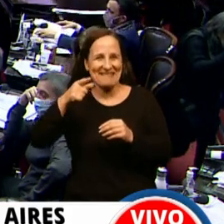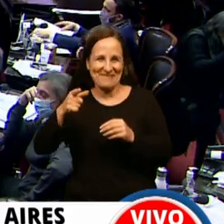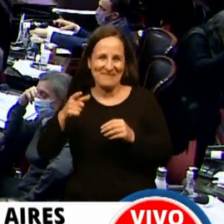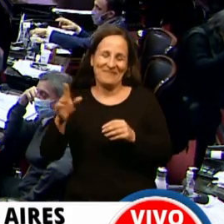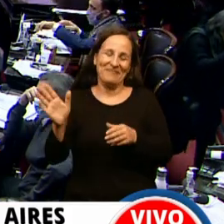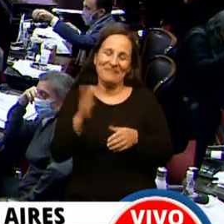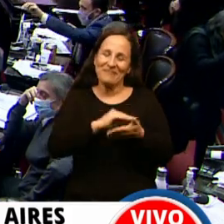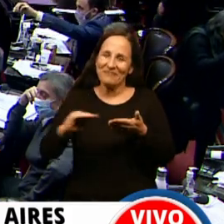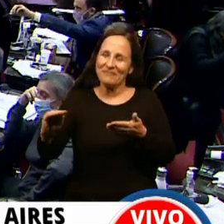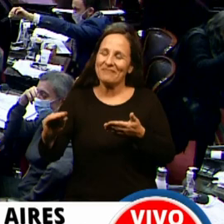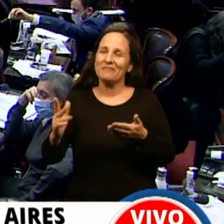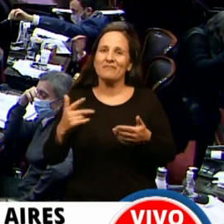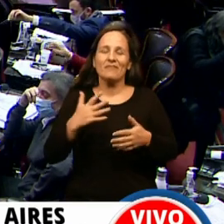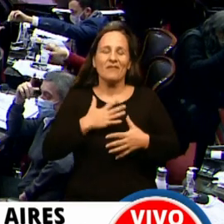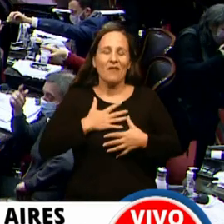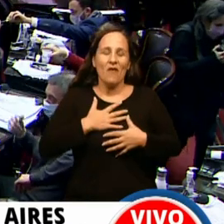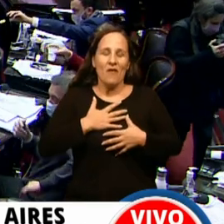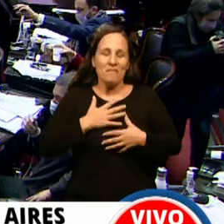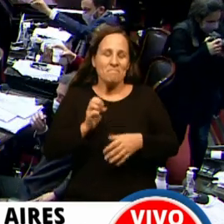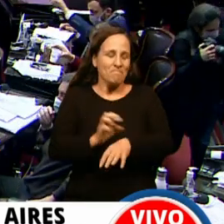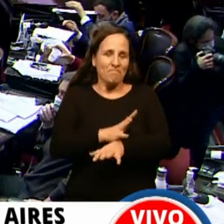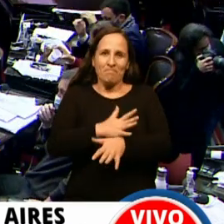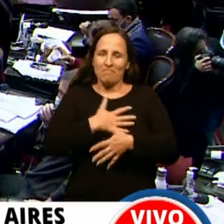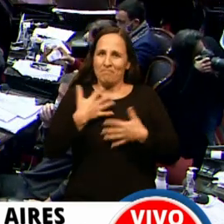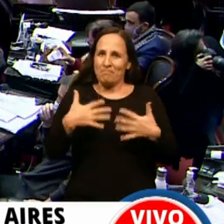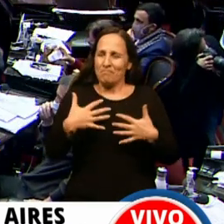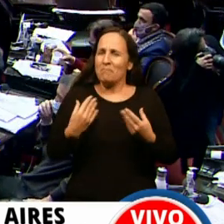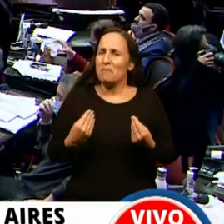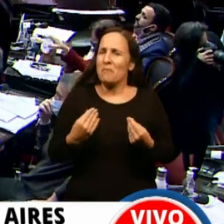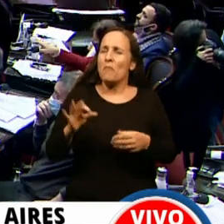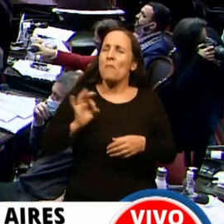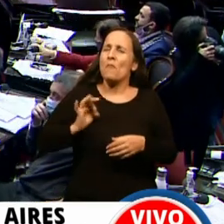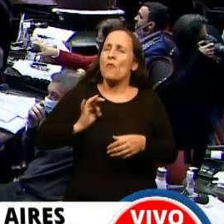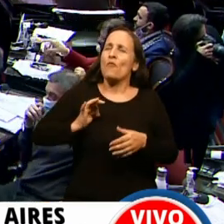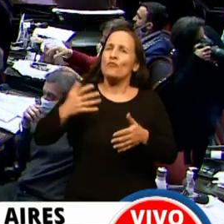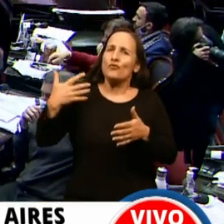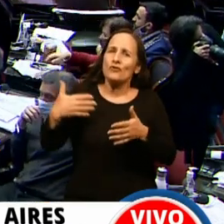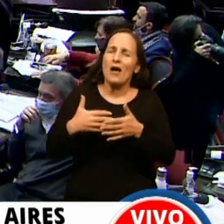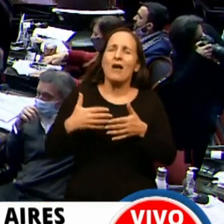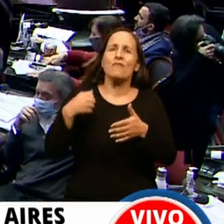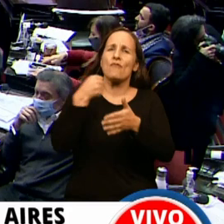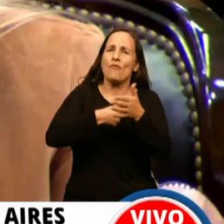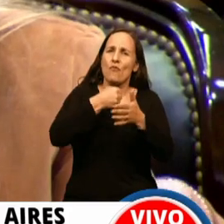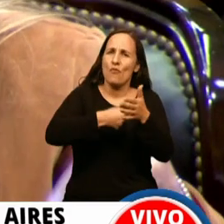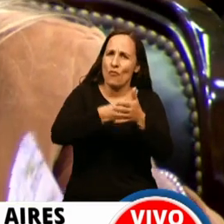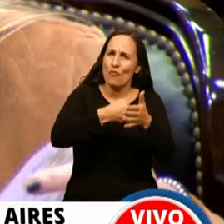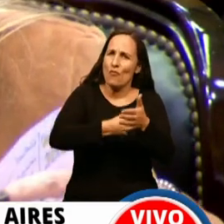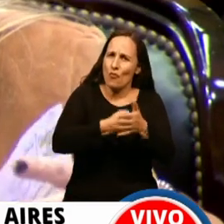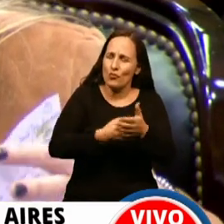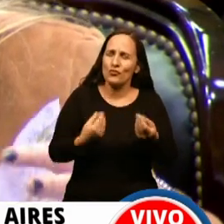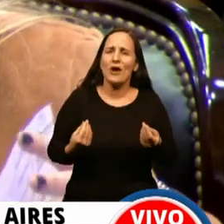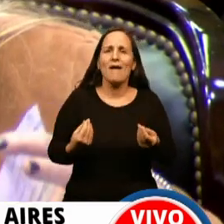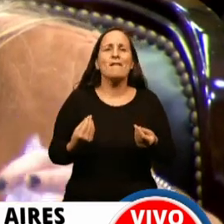atraviesa quizás porque fueron muchos años de lucha y una lucha